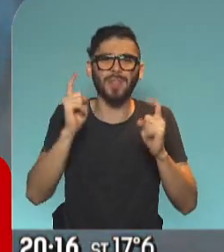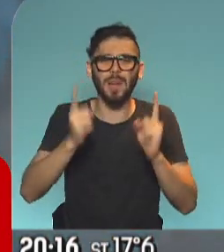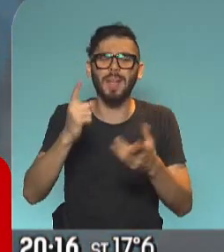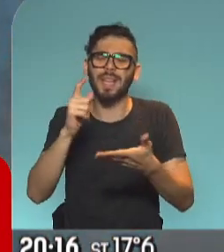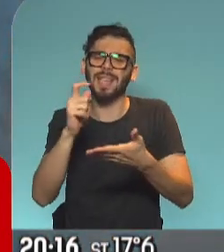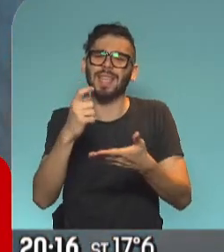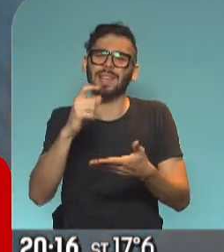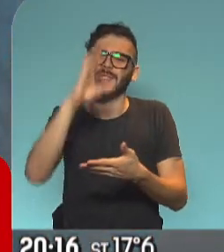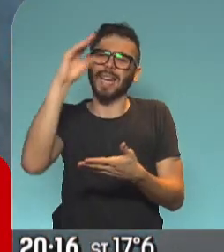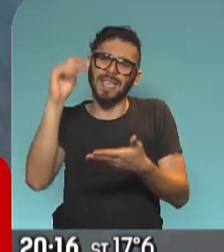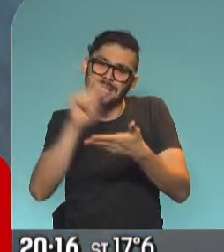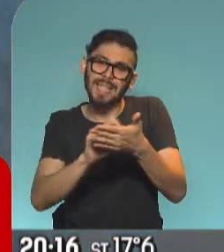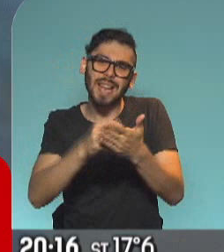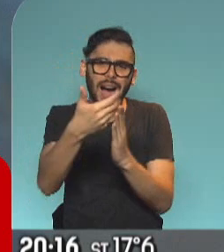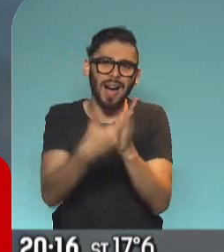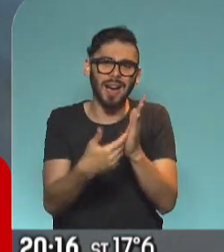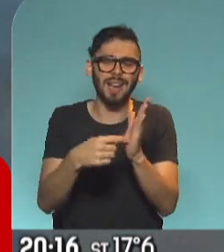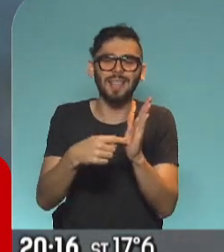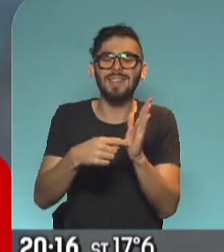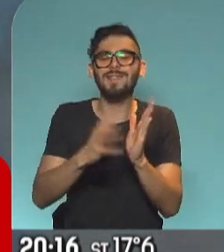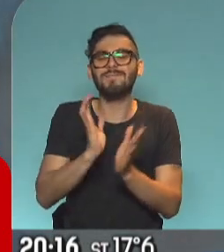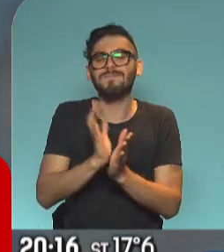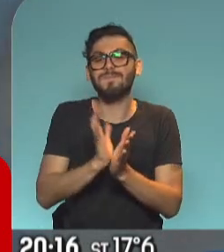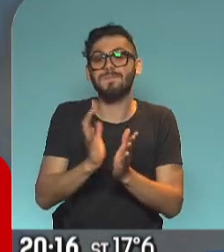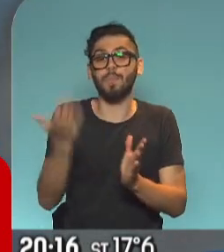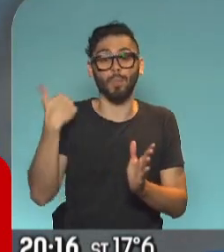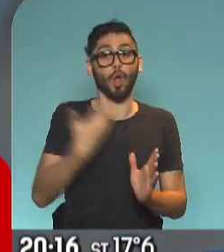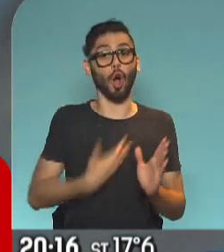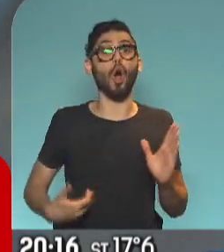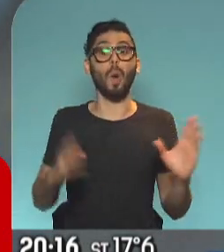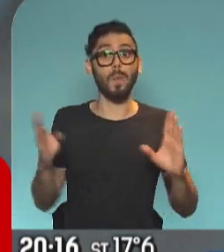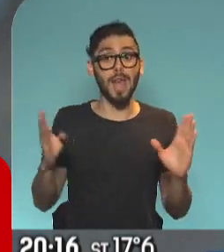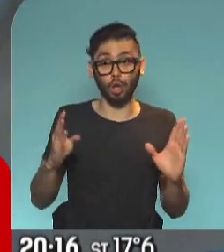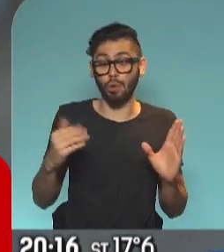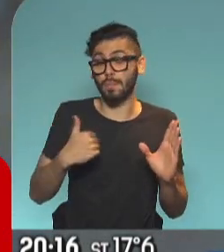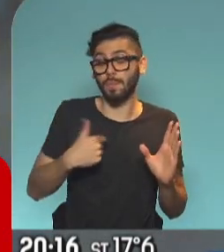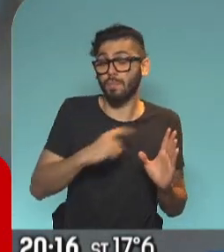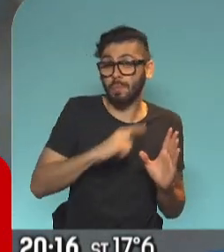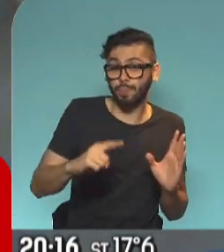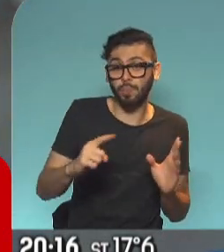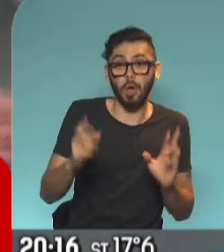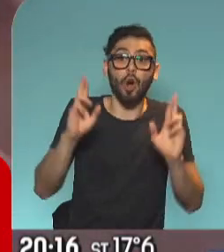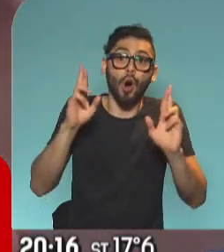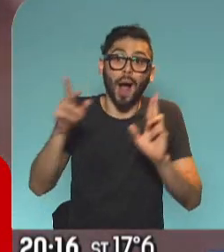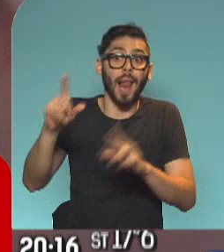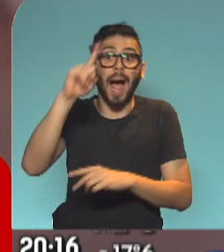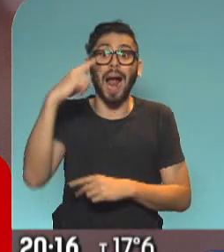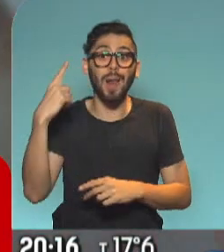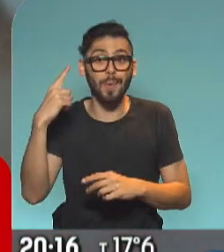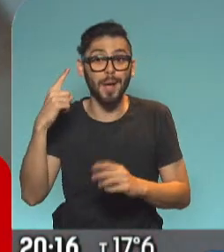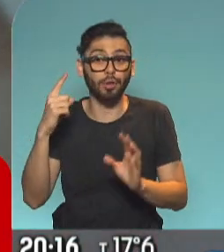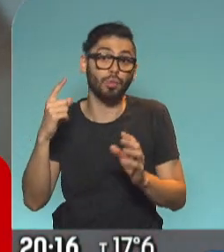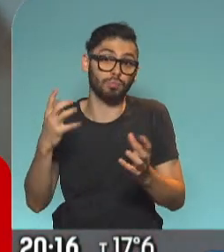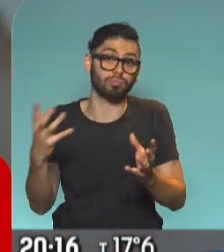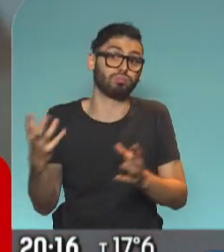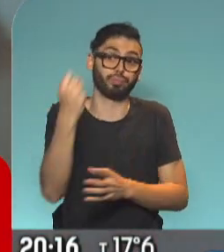marcando las dificultades de algo que ella no pudo, por supuesto, lograr en su gestión, que aspira a que se logre en la gestión de Alberto, pero también dice, bueno, mirá la reacción que